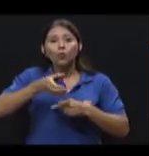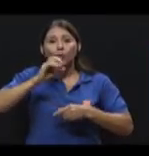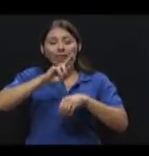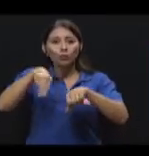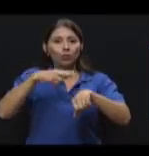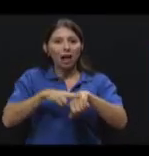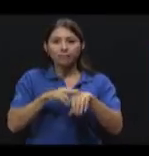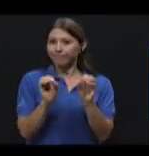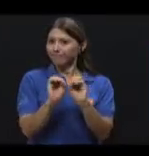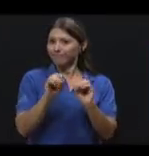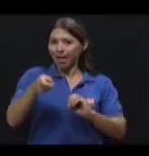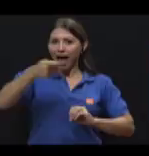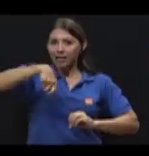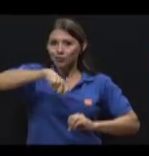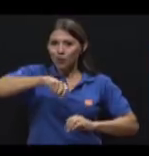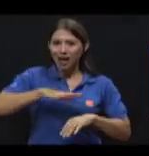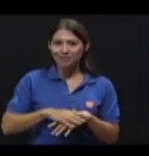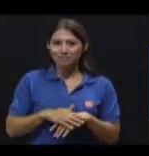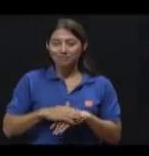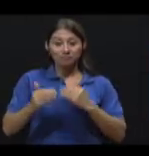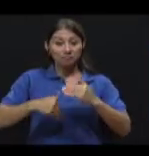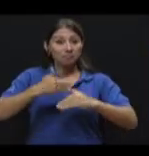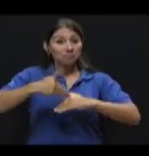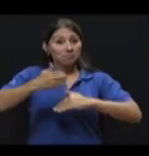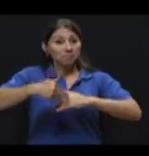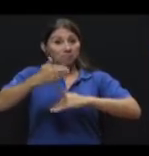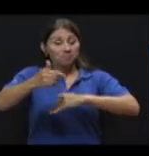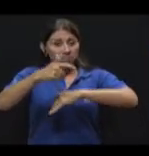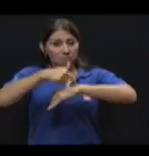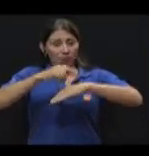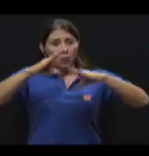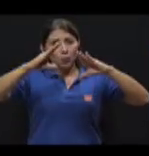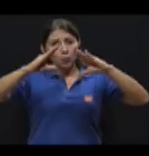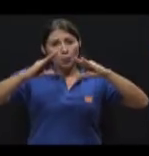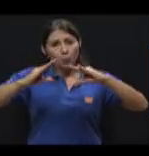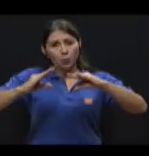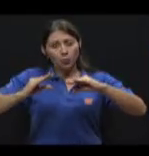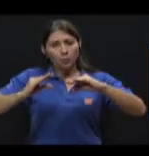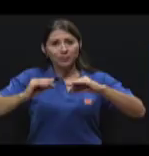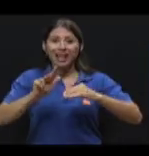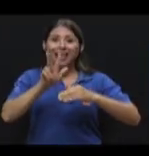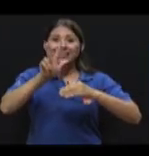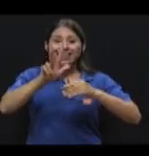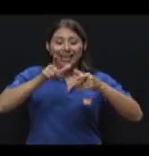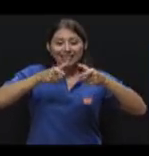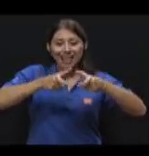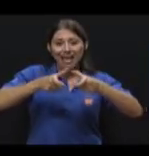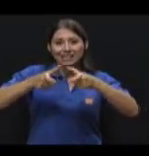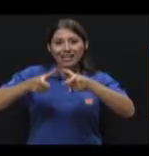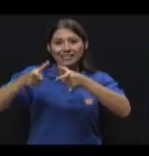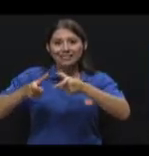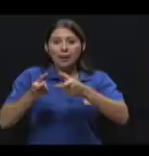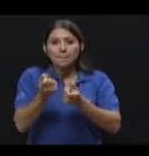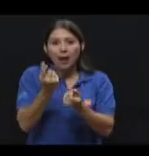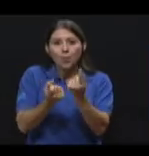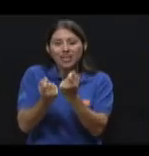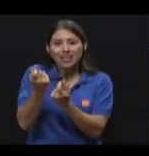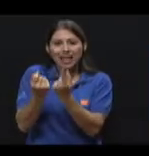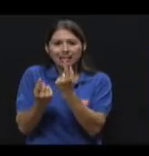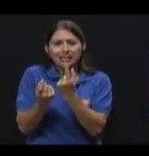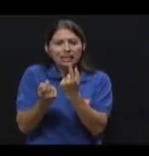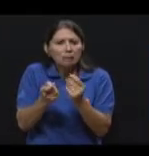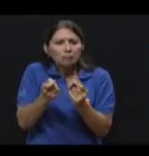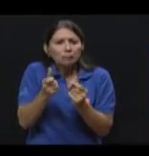azúcar unas horas después para la merienda de la tarde una opción es comer tres tazas de palomitas de maíz reducidas en